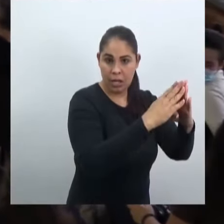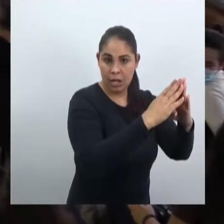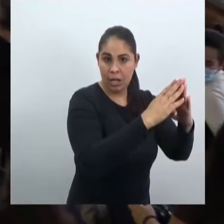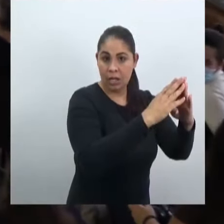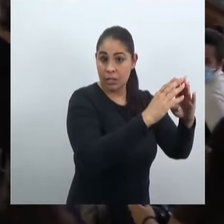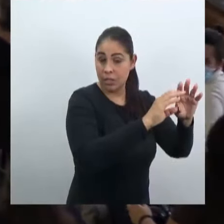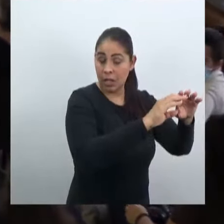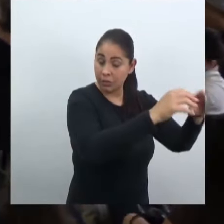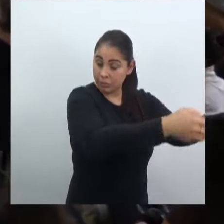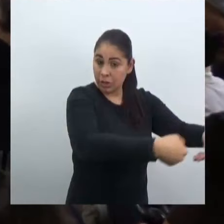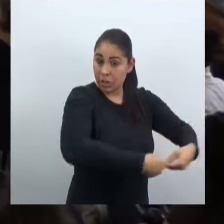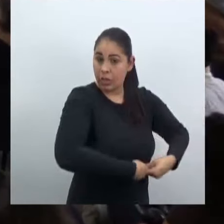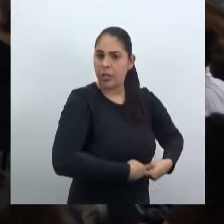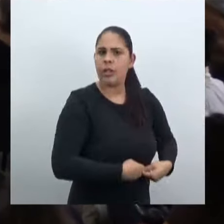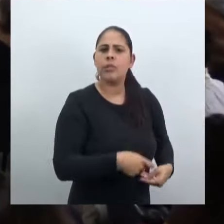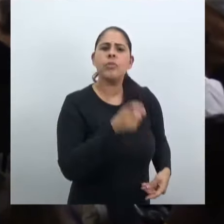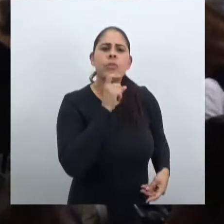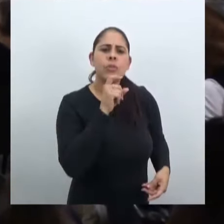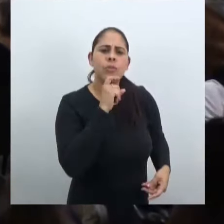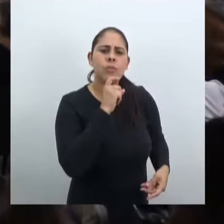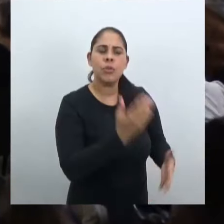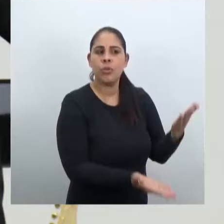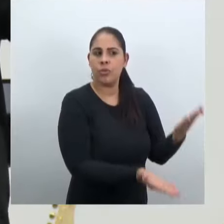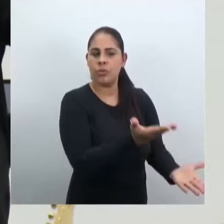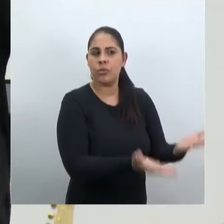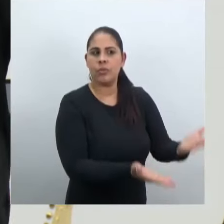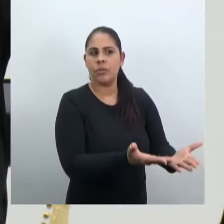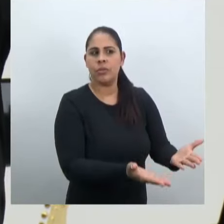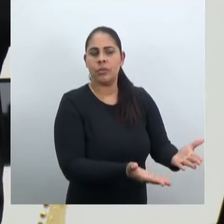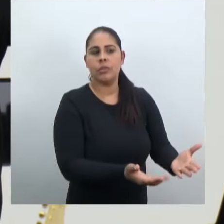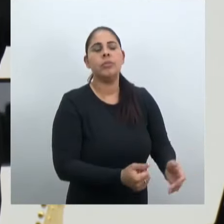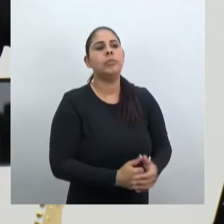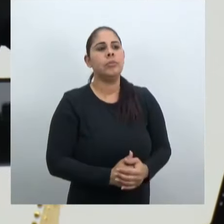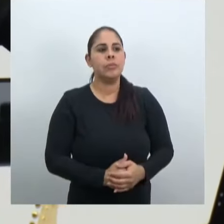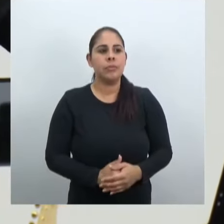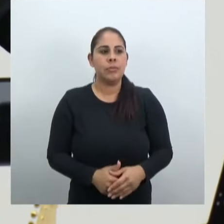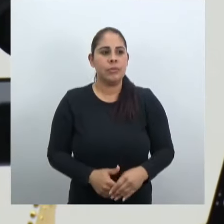palabra, justificado. Muy importante. ¿Cómo? Justificado.